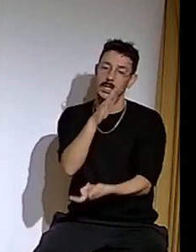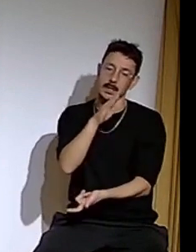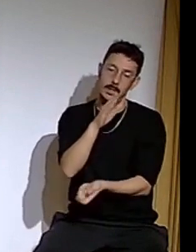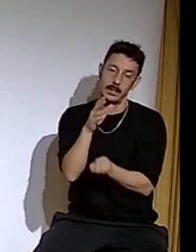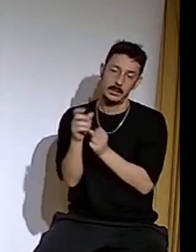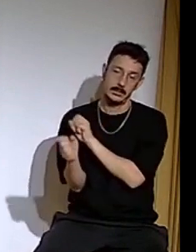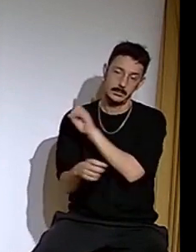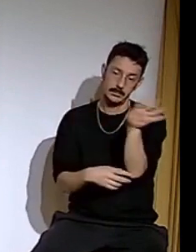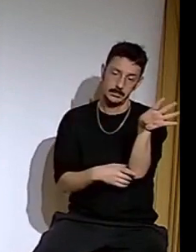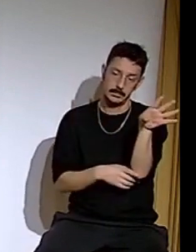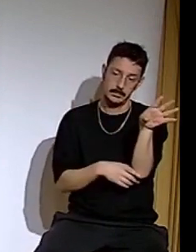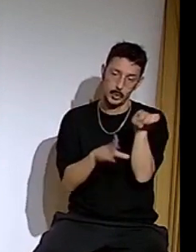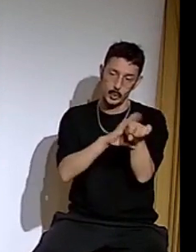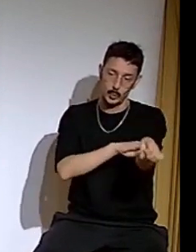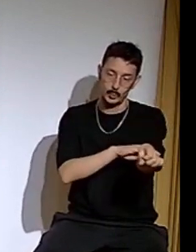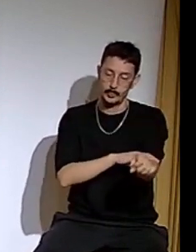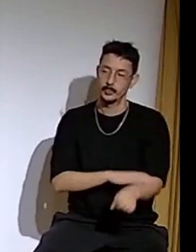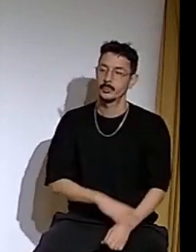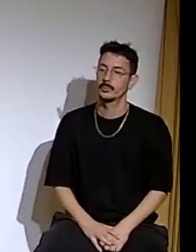YouTube